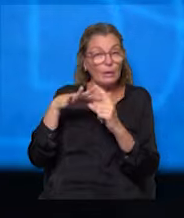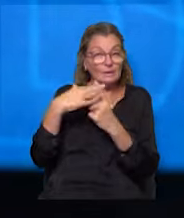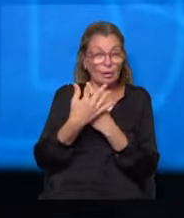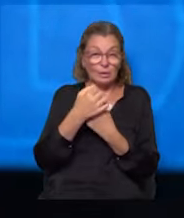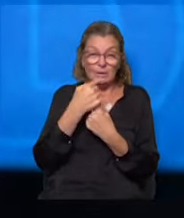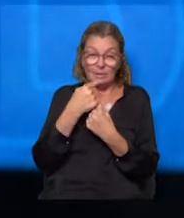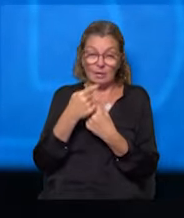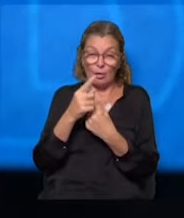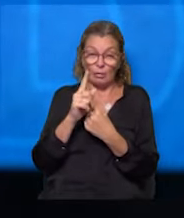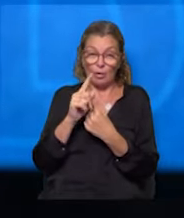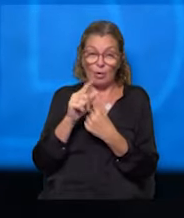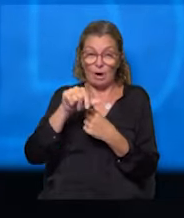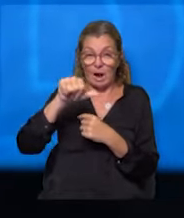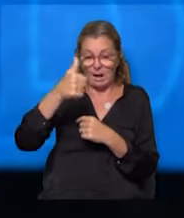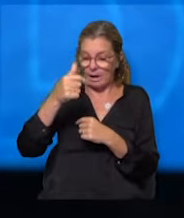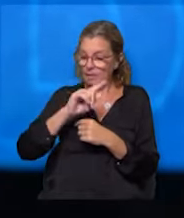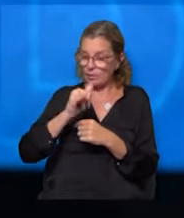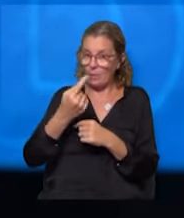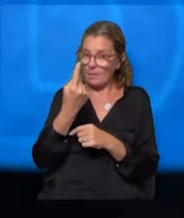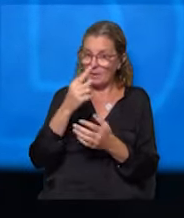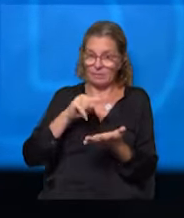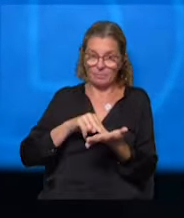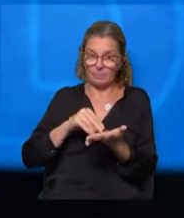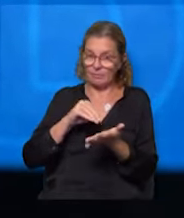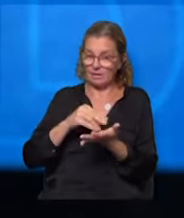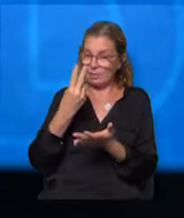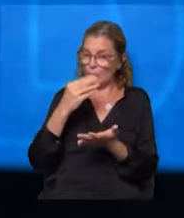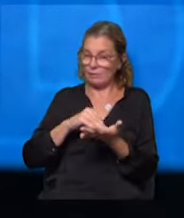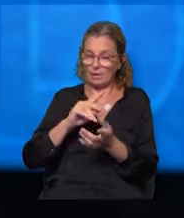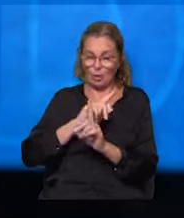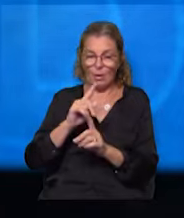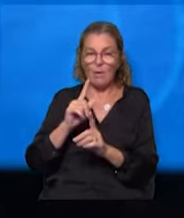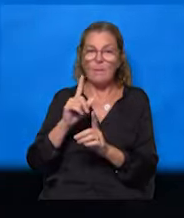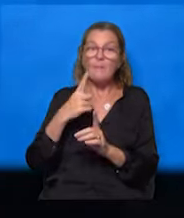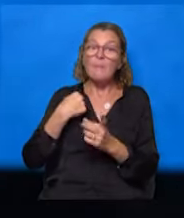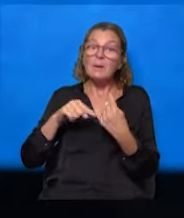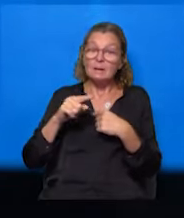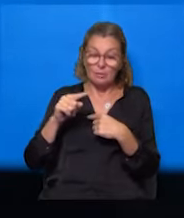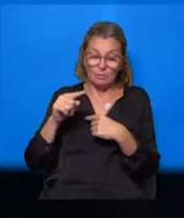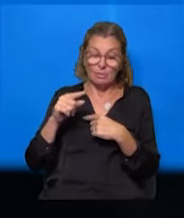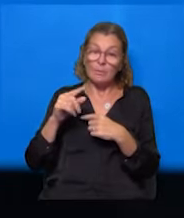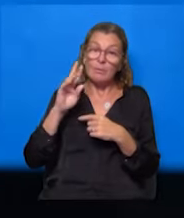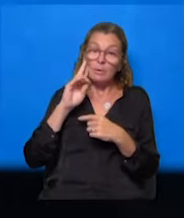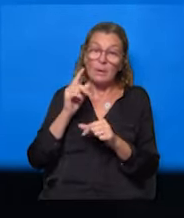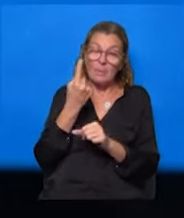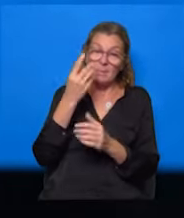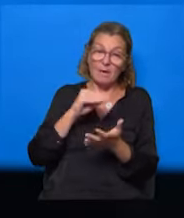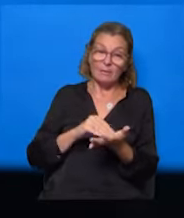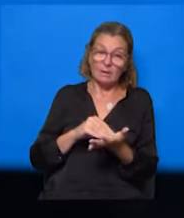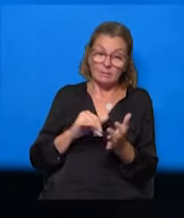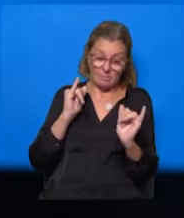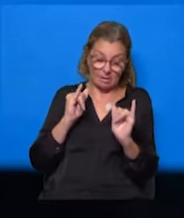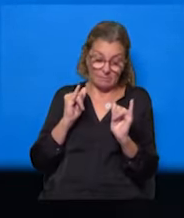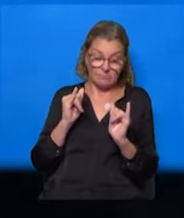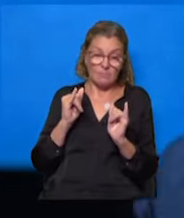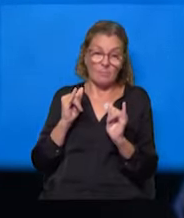acabo decir no la tenemos ganada ni en primera en segunda vuelta no la tenemos ganada pero si hay chances de ganar en primera vuelta hay